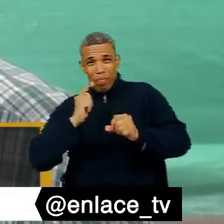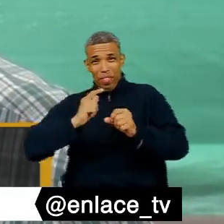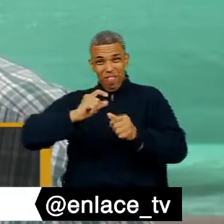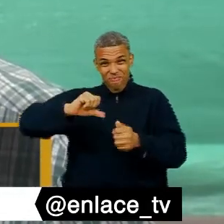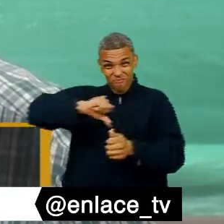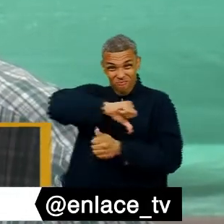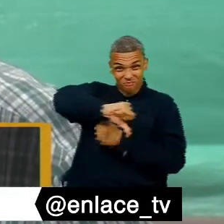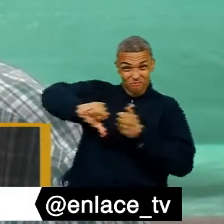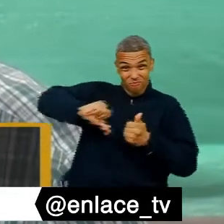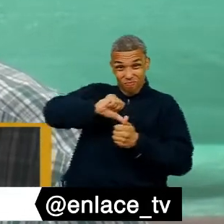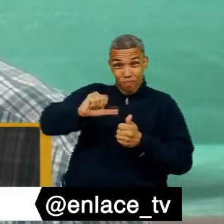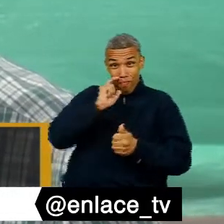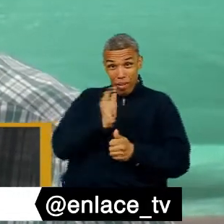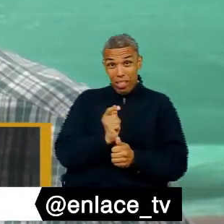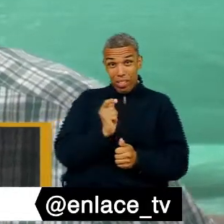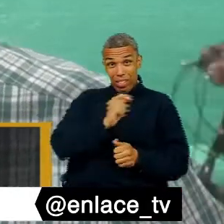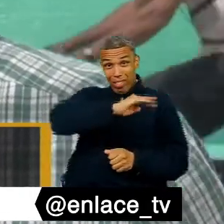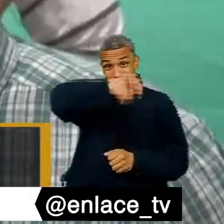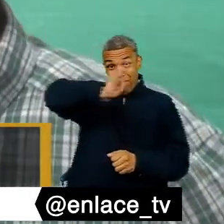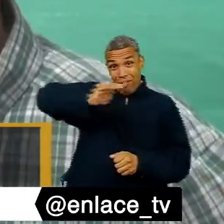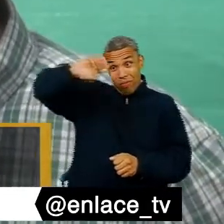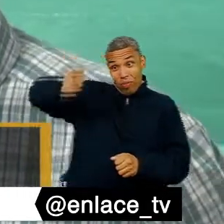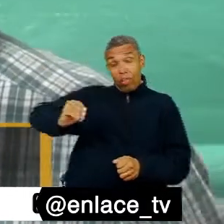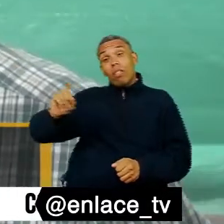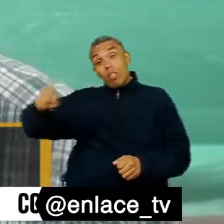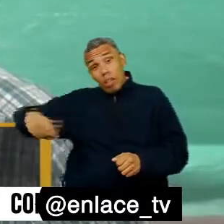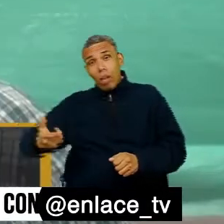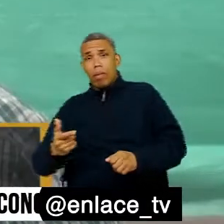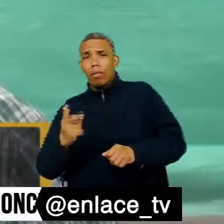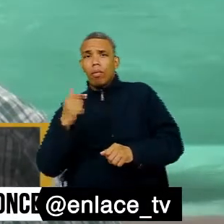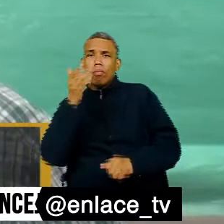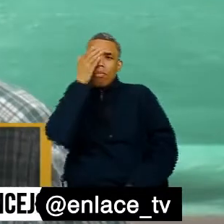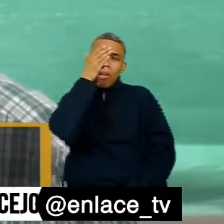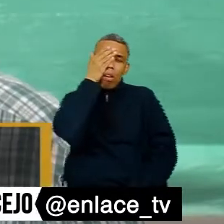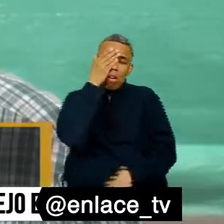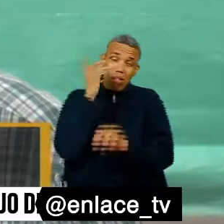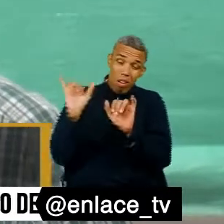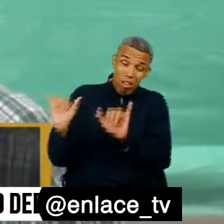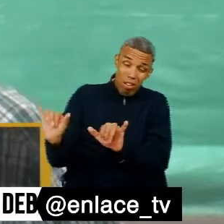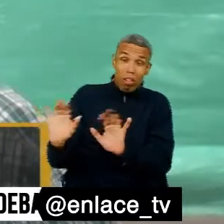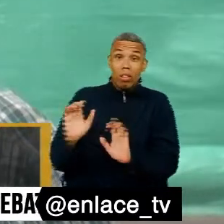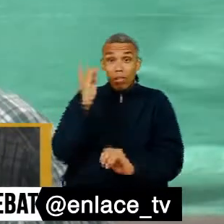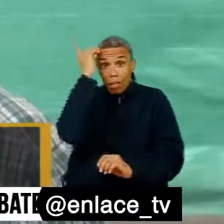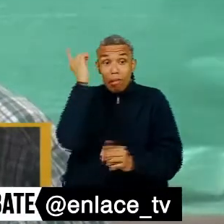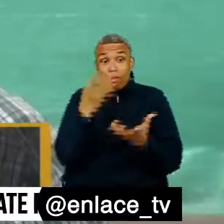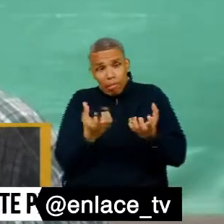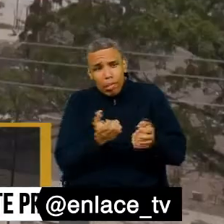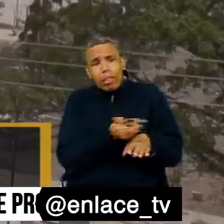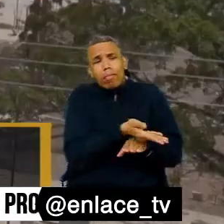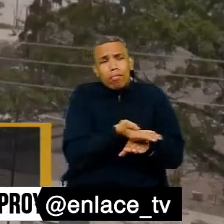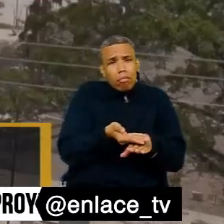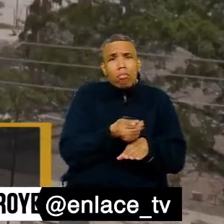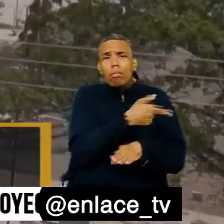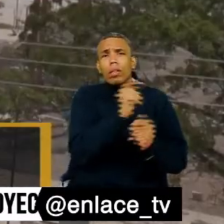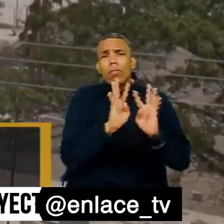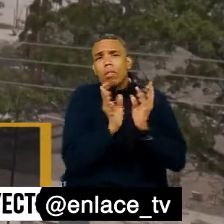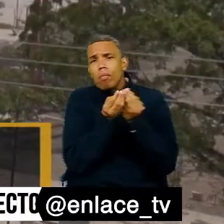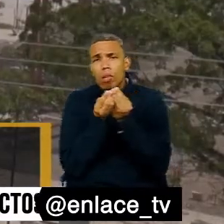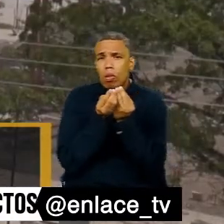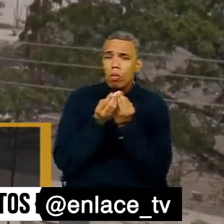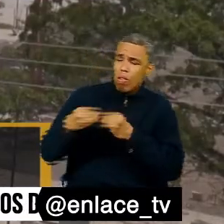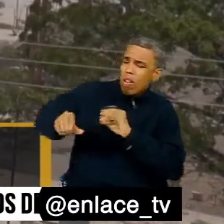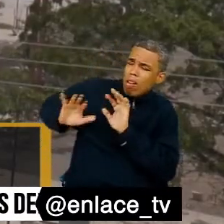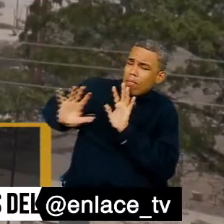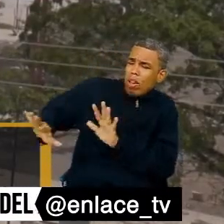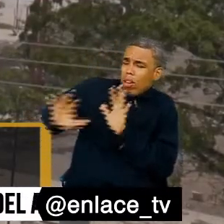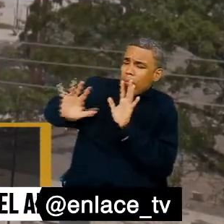merecen, pero aquí nosotros los comerciantes ya hemos pasado un oficio al señor alcalde para que por favor el señor alcalde